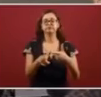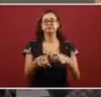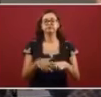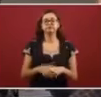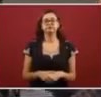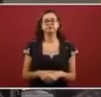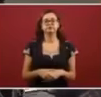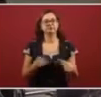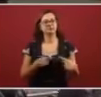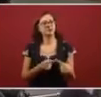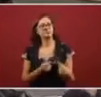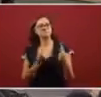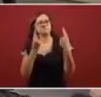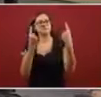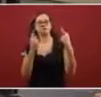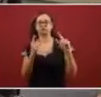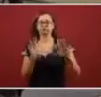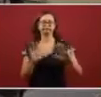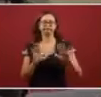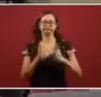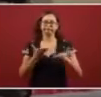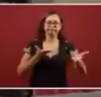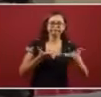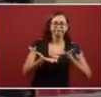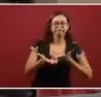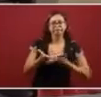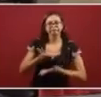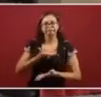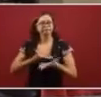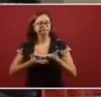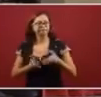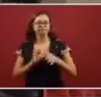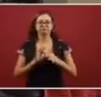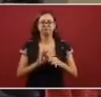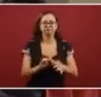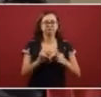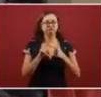rompieran las relaciones entre Estados Unidos y México,